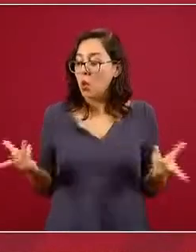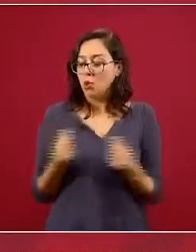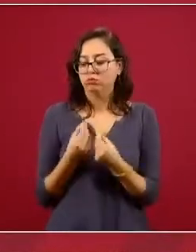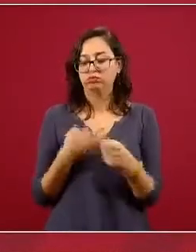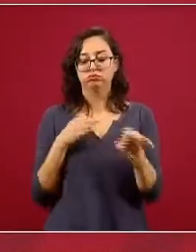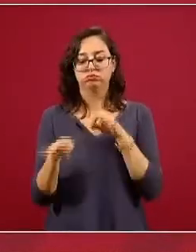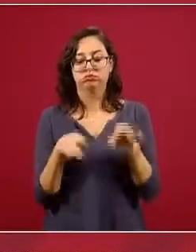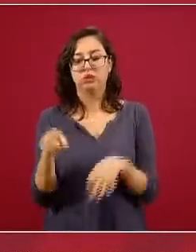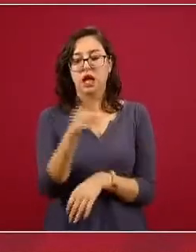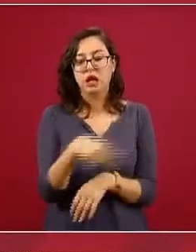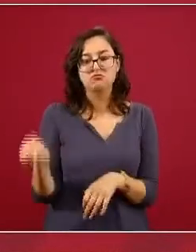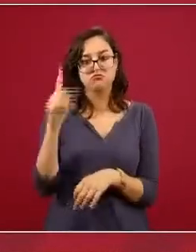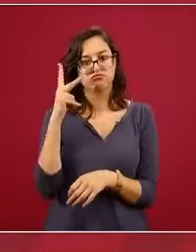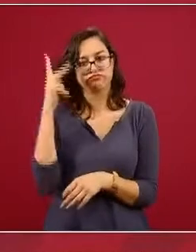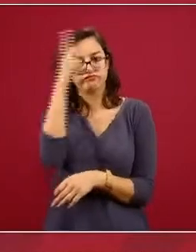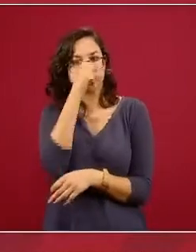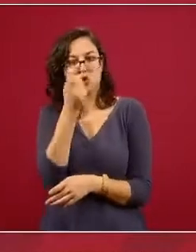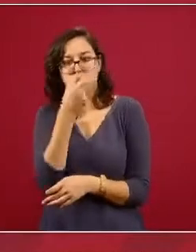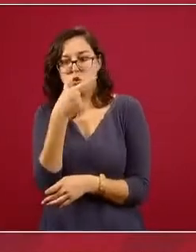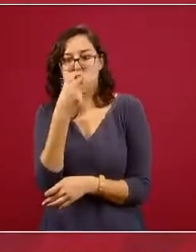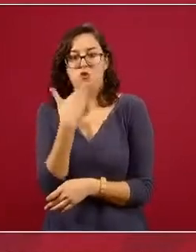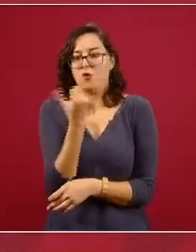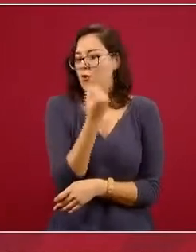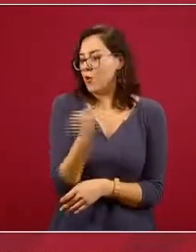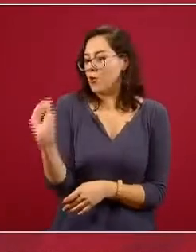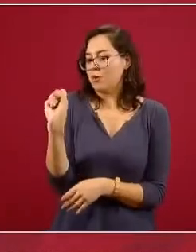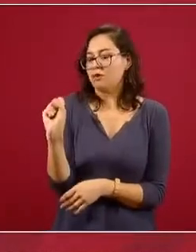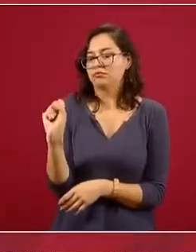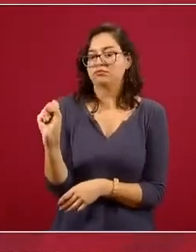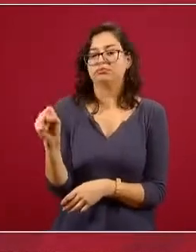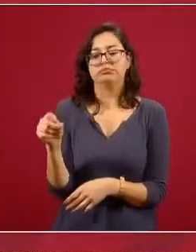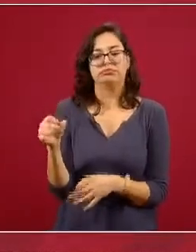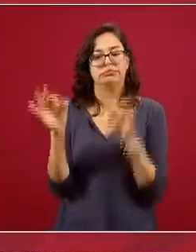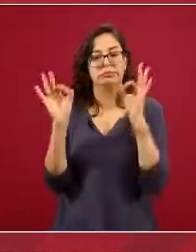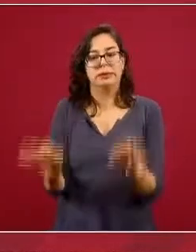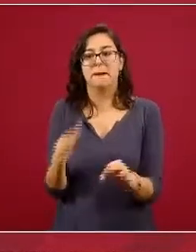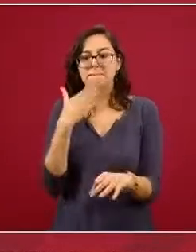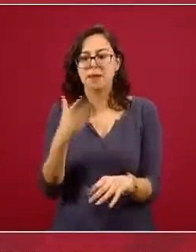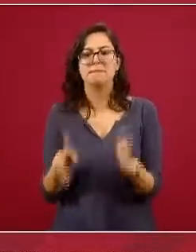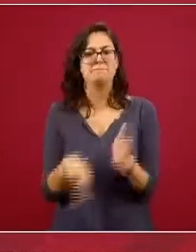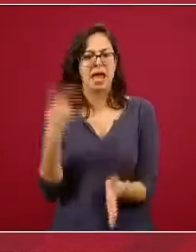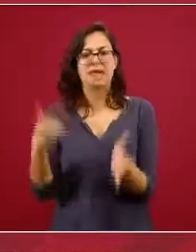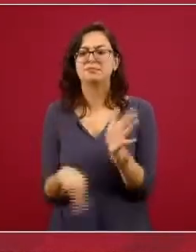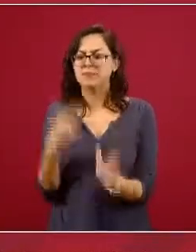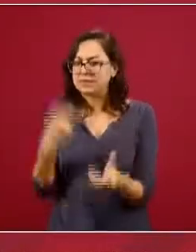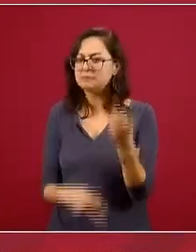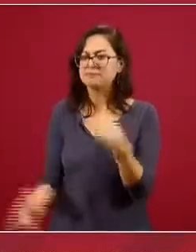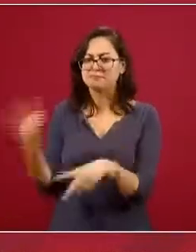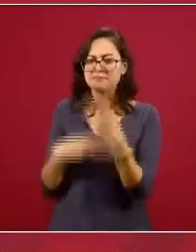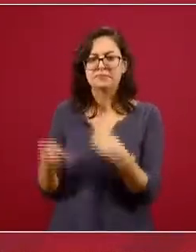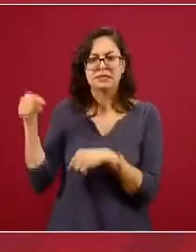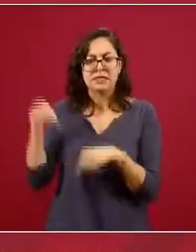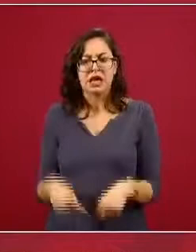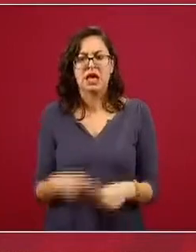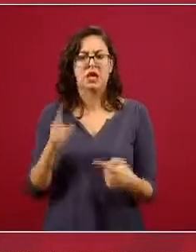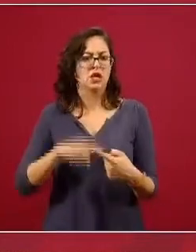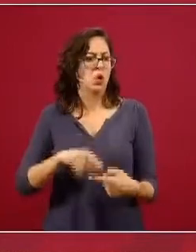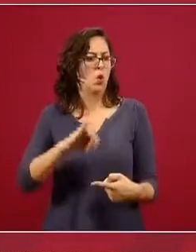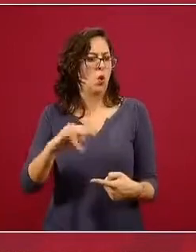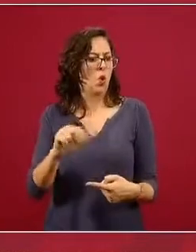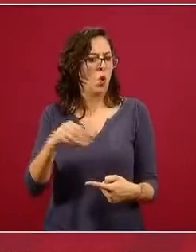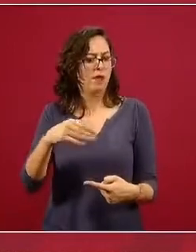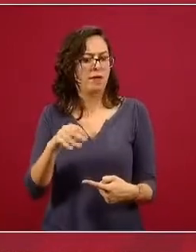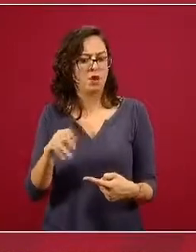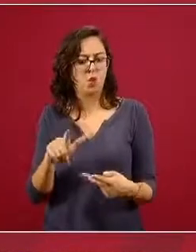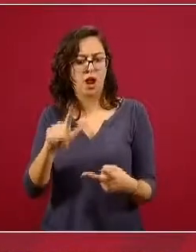Son psiquiatras de primera línea, son gente visionaria, han venido aquí varias veces, el doctor Juan Manuel Quijada, la doctora